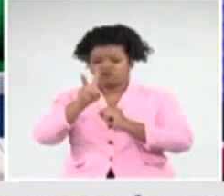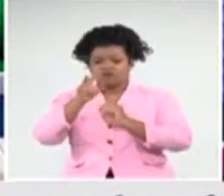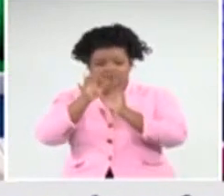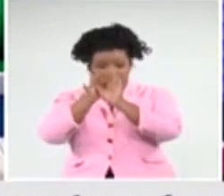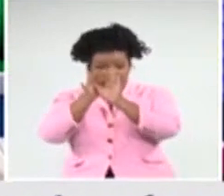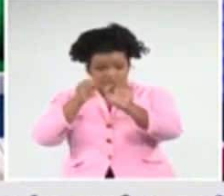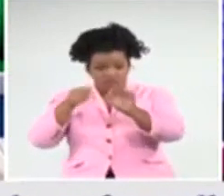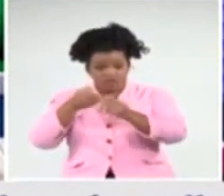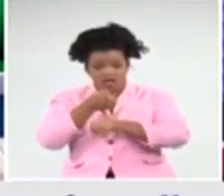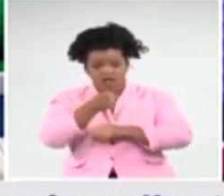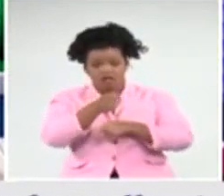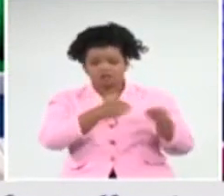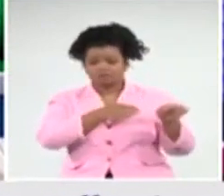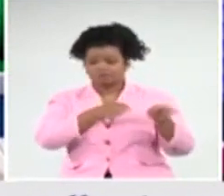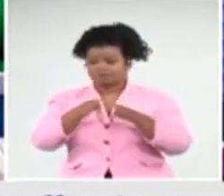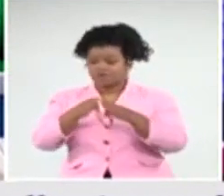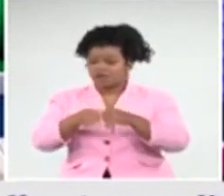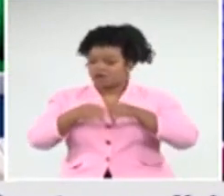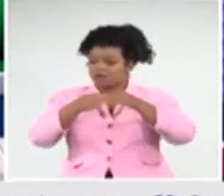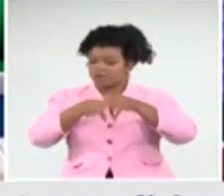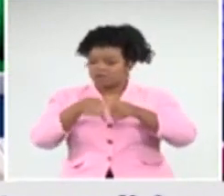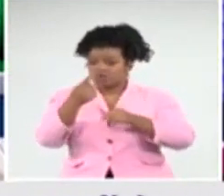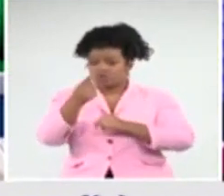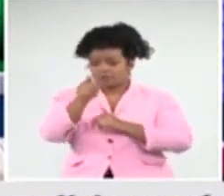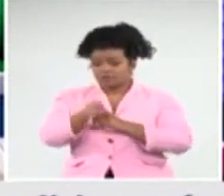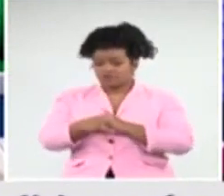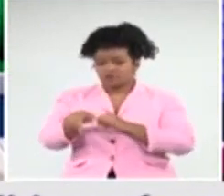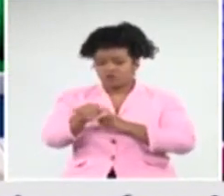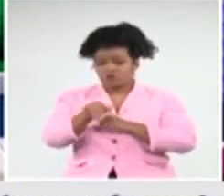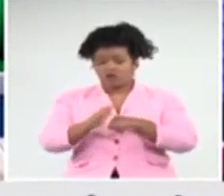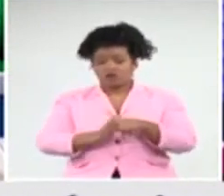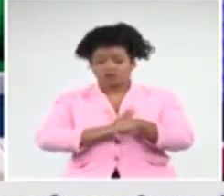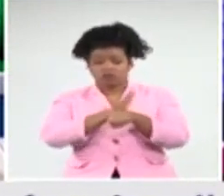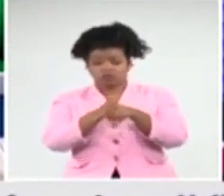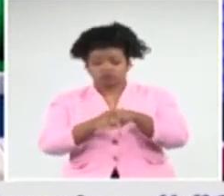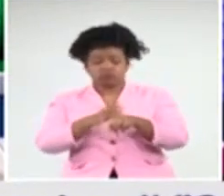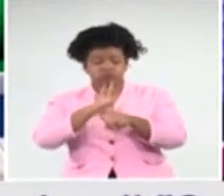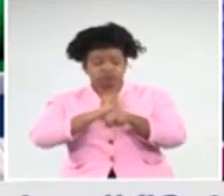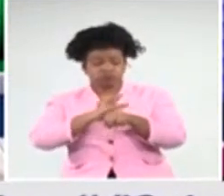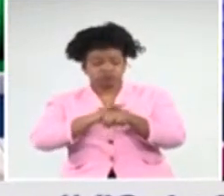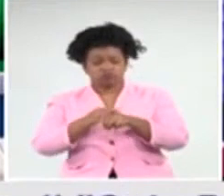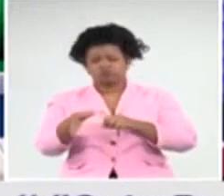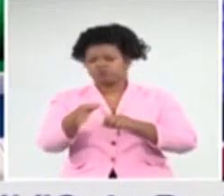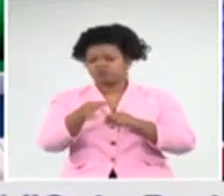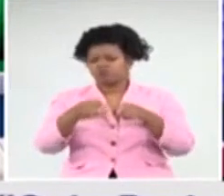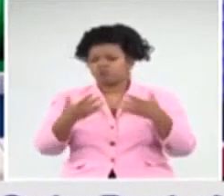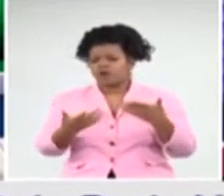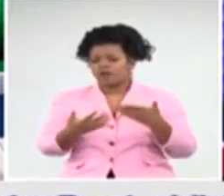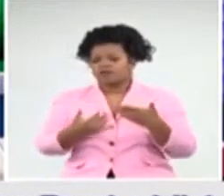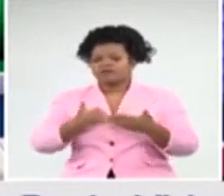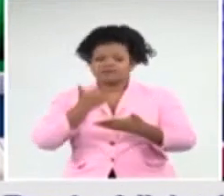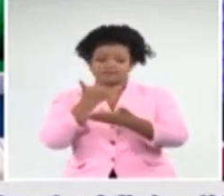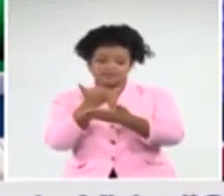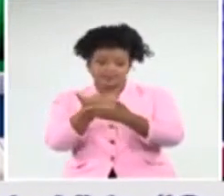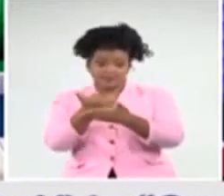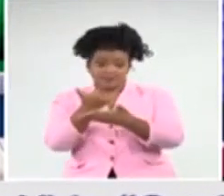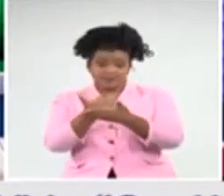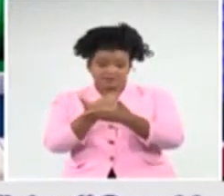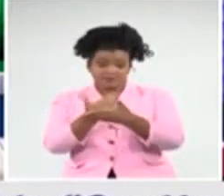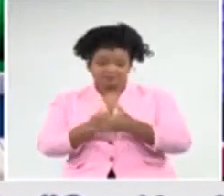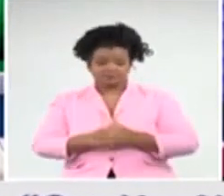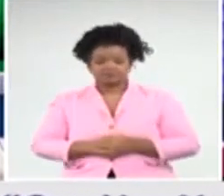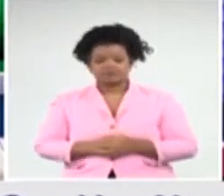Granma fallece una persona también con COVID-19 del municipio de Yara. Por grupos de